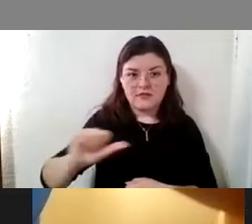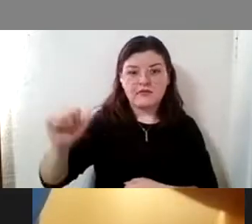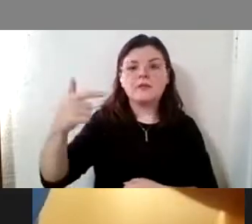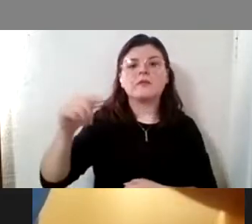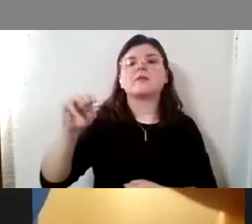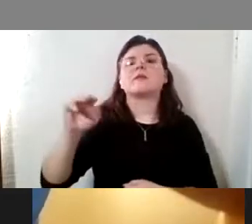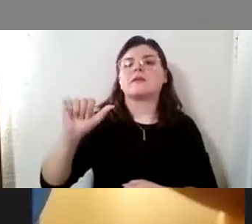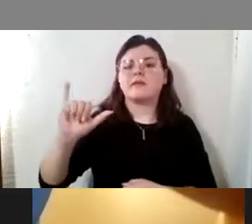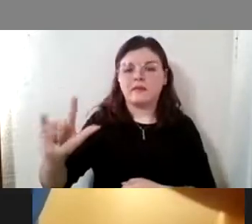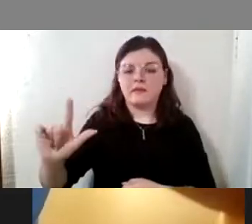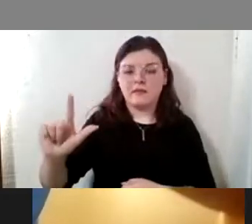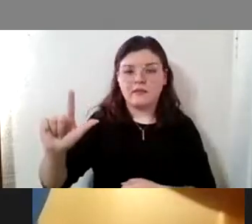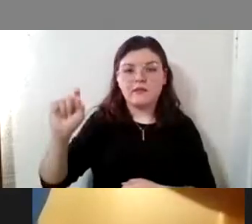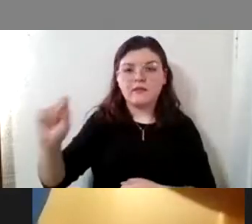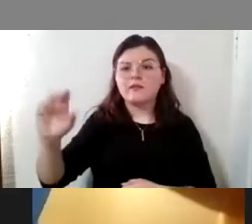@gmail.com.